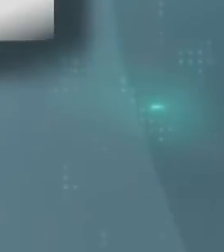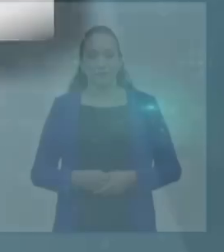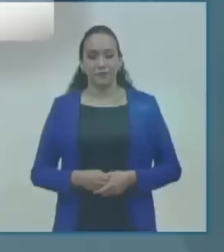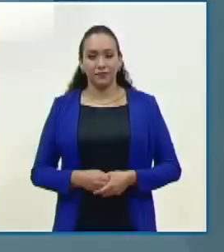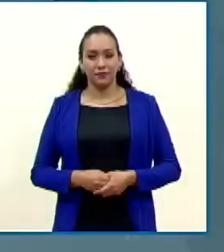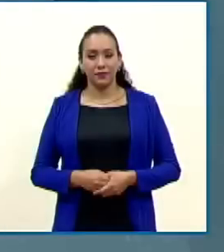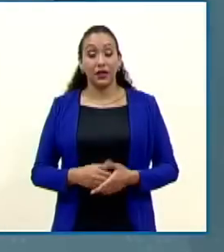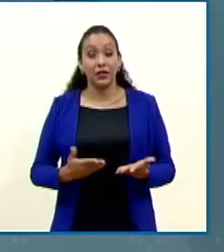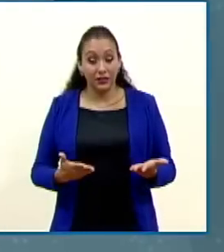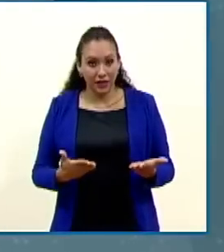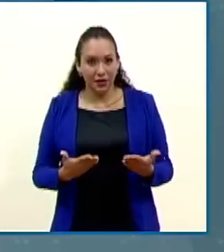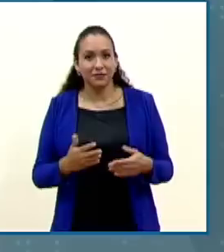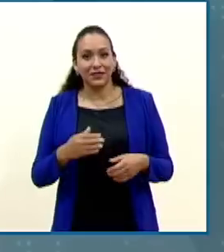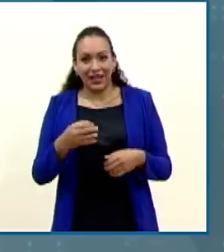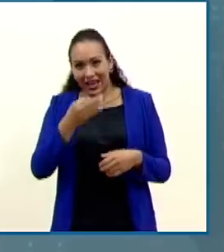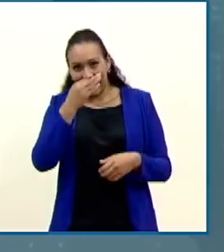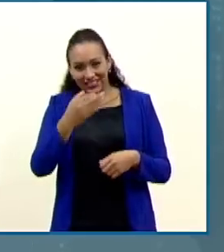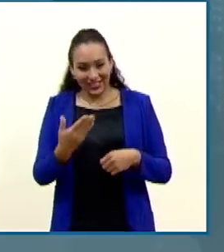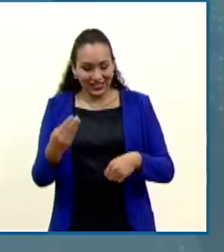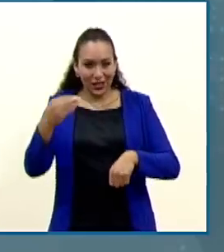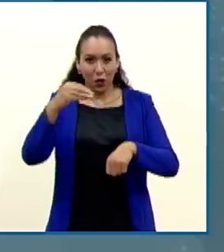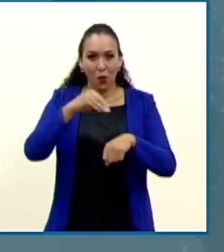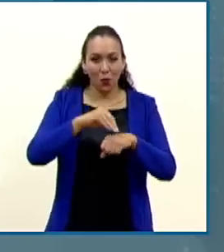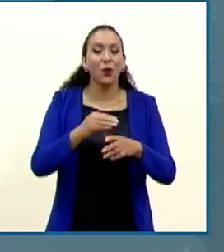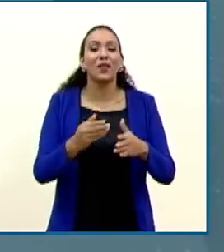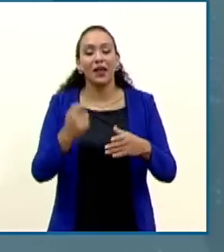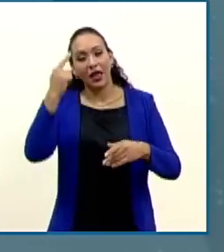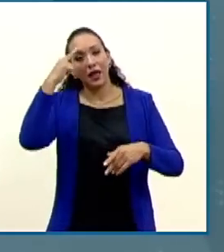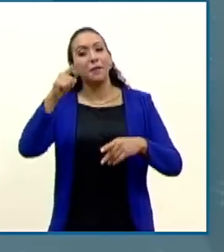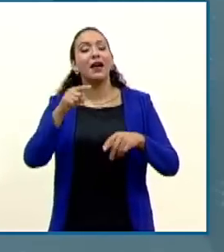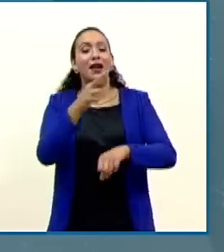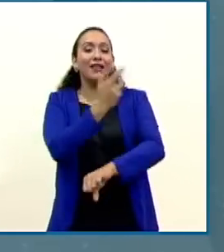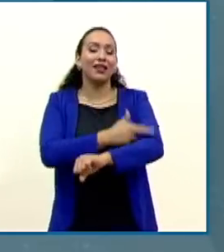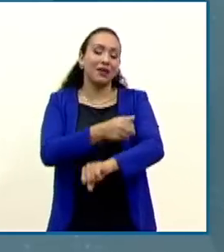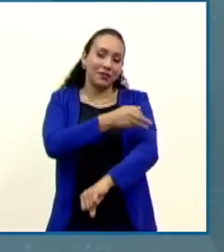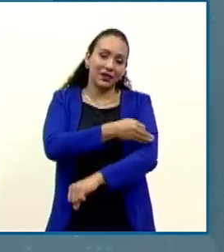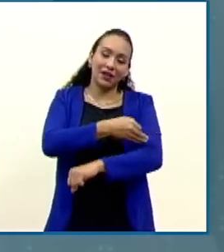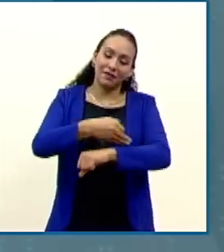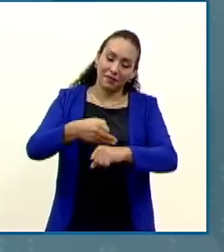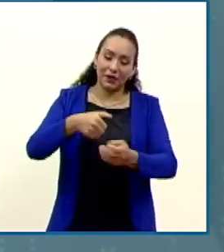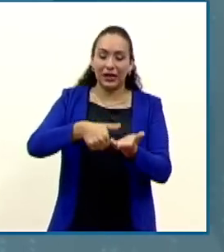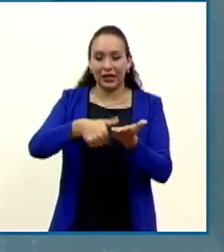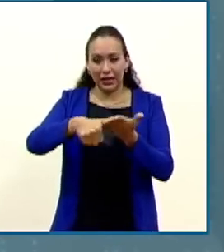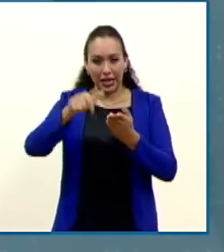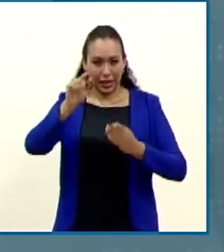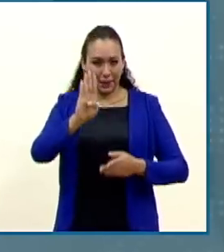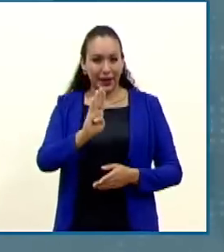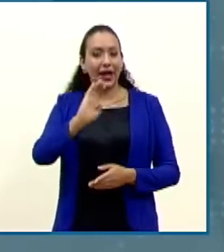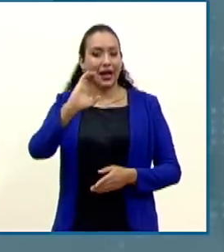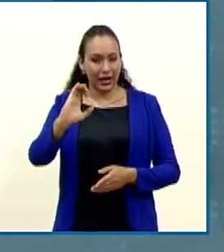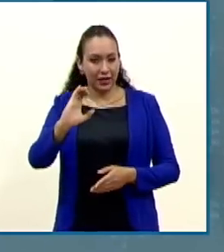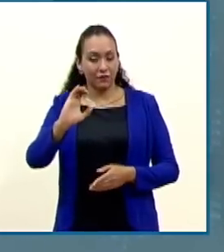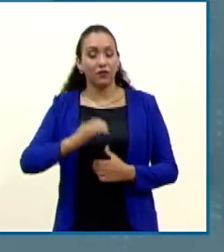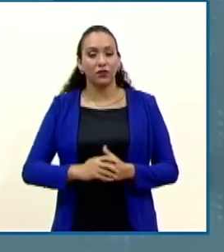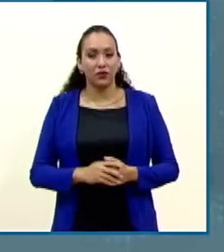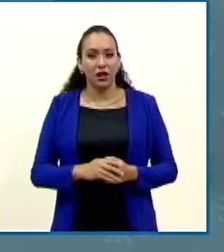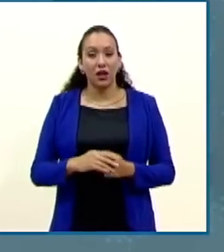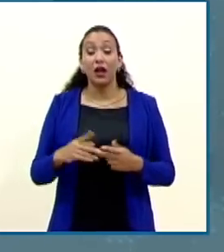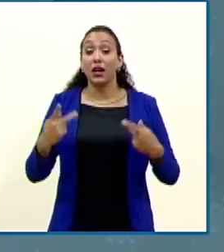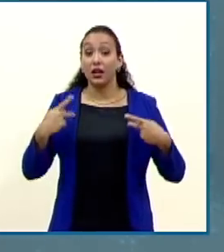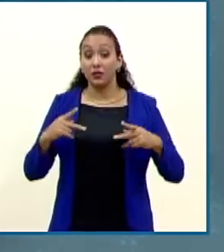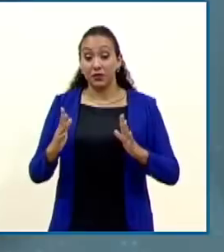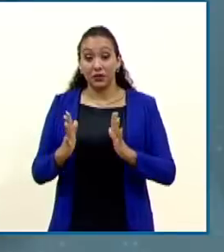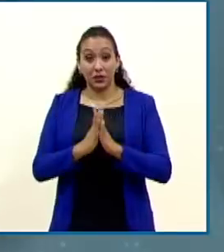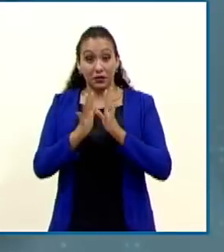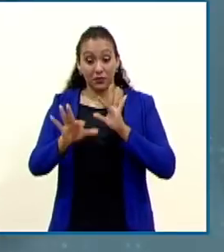Ante la próxima implementación de la oralidad en los procedimientos civiles y familiares en Baja California, participantes del concurso de